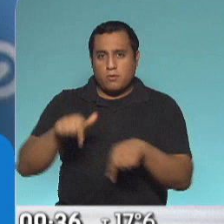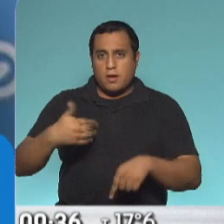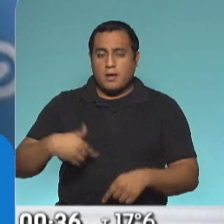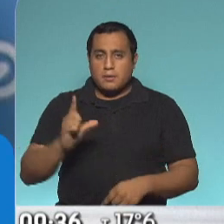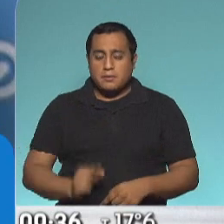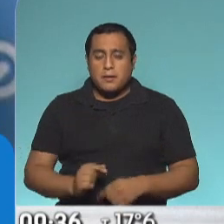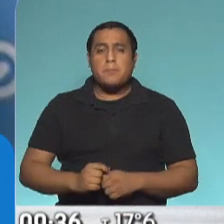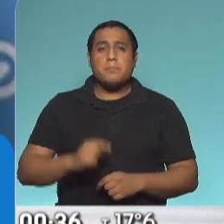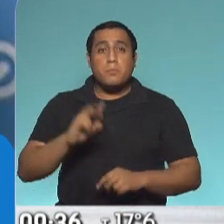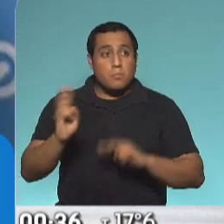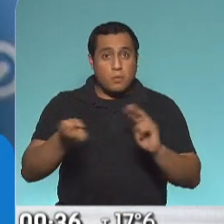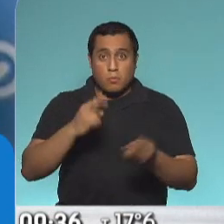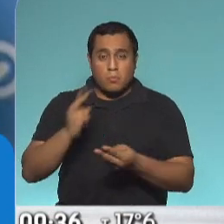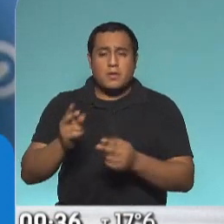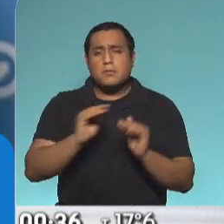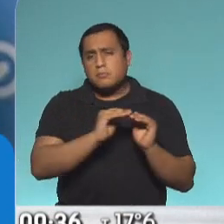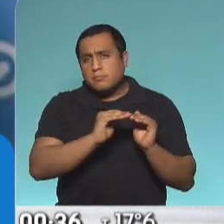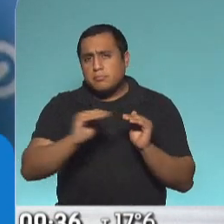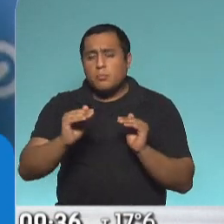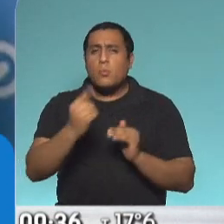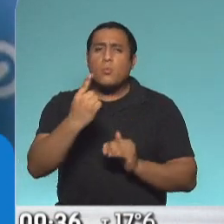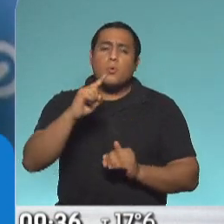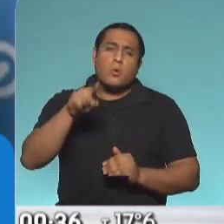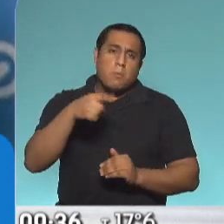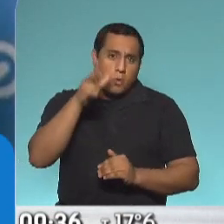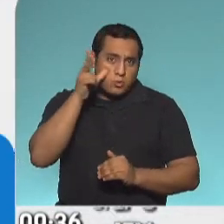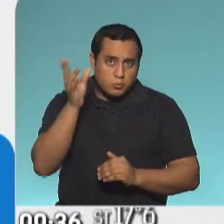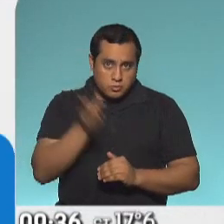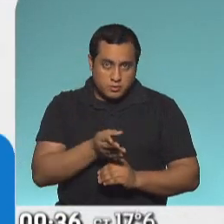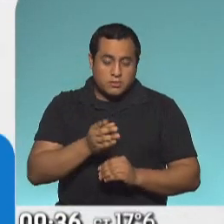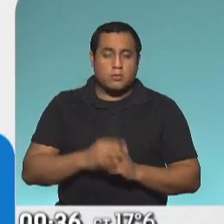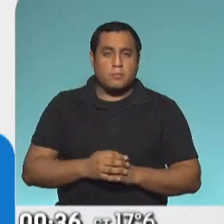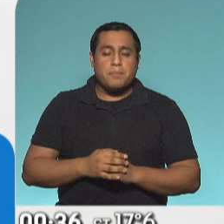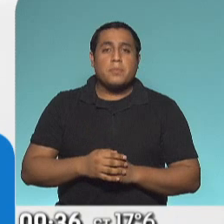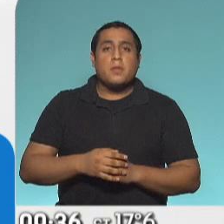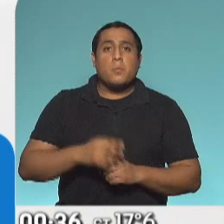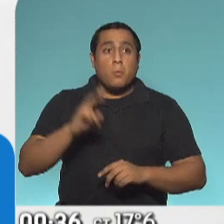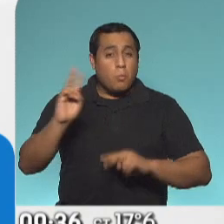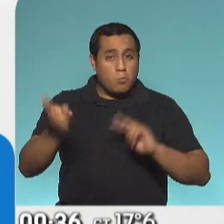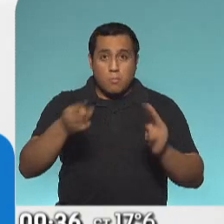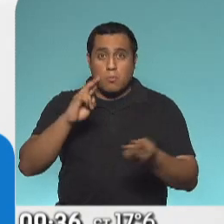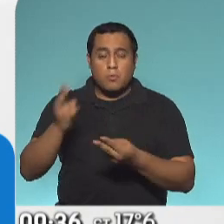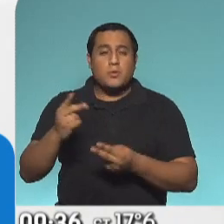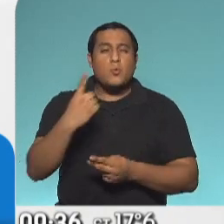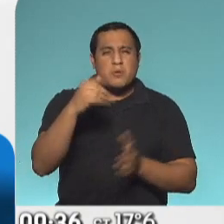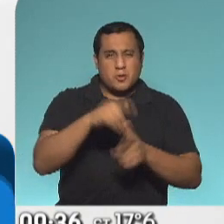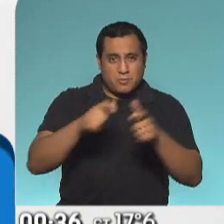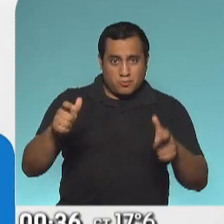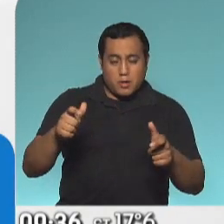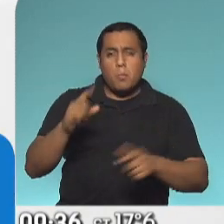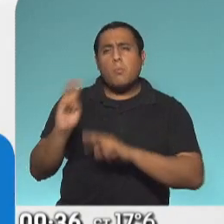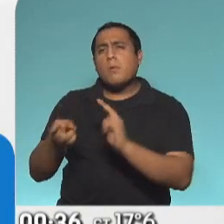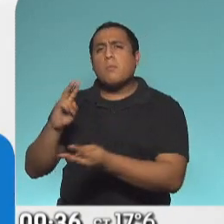con una tasa de letalidad que se mantiene en el 1 8% la tasa de mortalidad cada millón de habitantes por